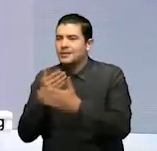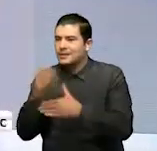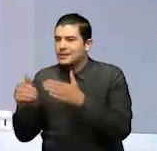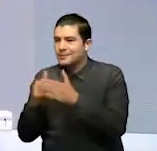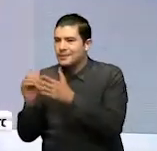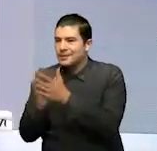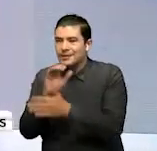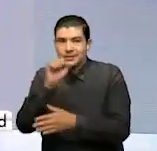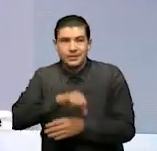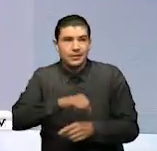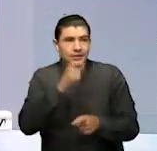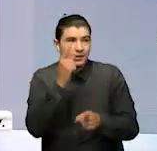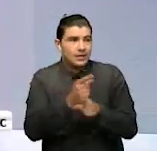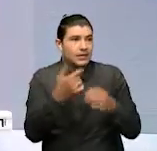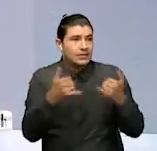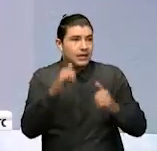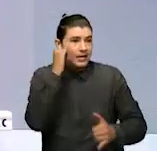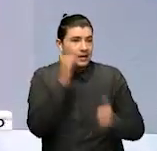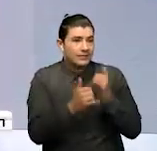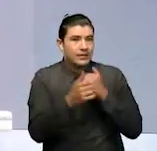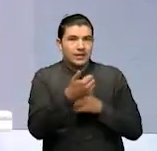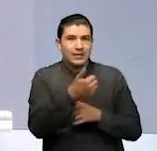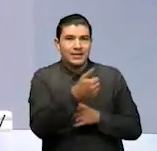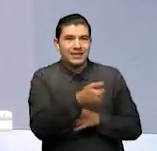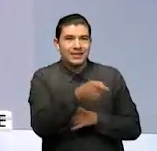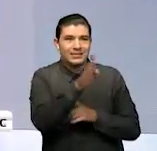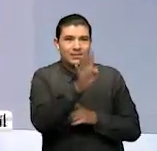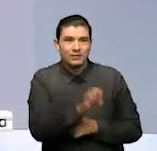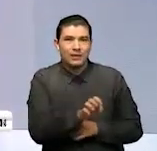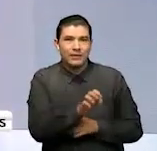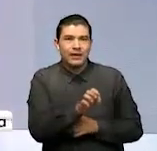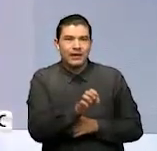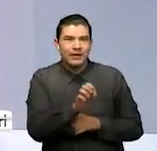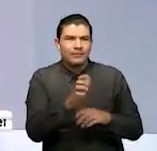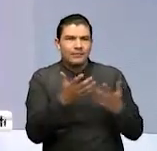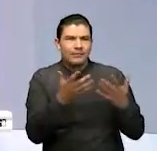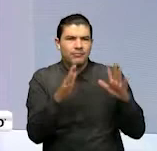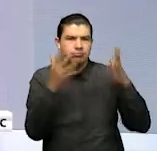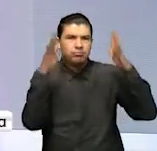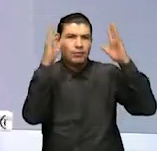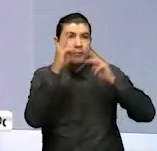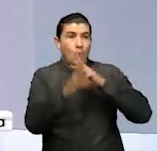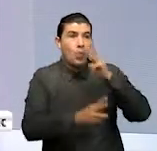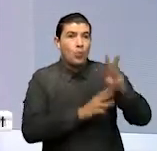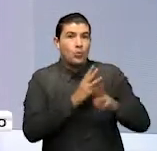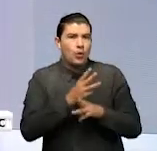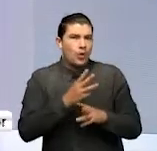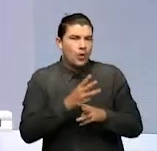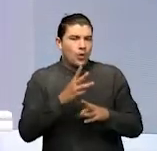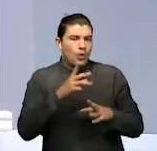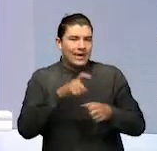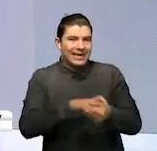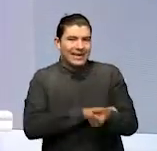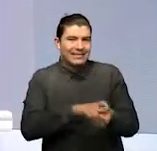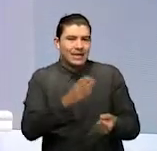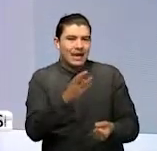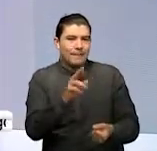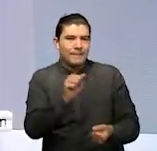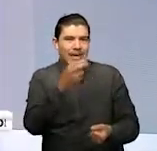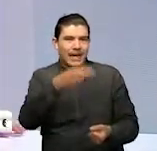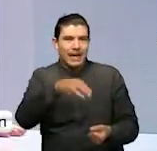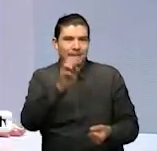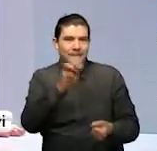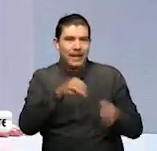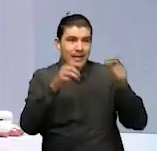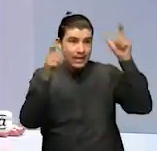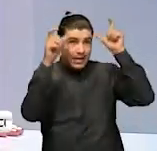de otra parte finalizó con total éxito el décimo noveno congreso mundial de brahma que se llevó a cabo en el centro de ferias y convenciones de bucaramanga y que contó